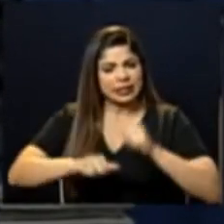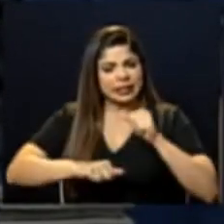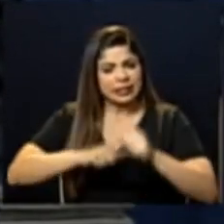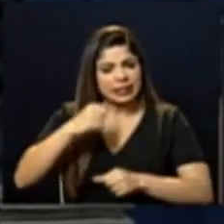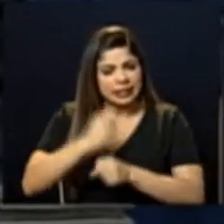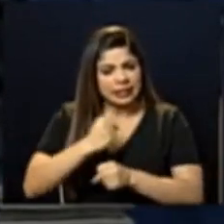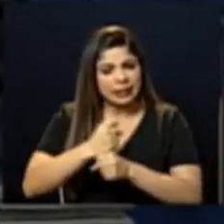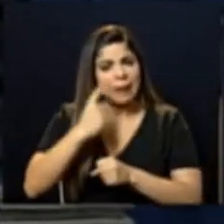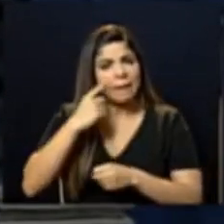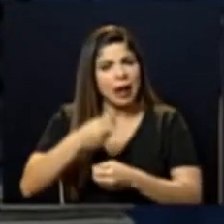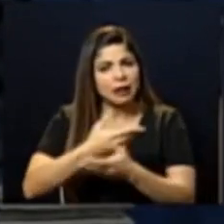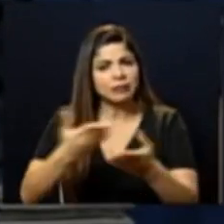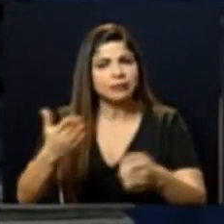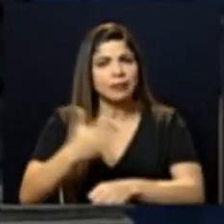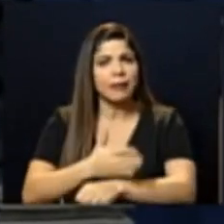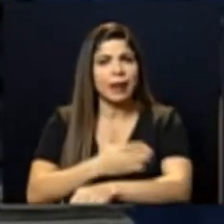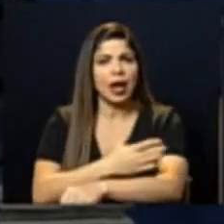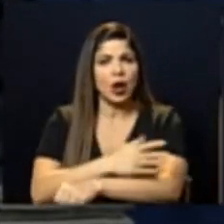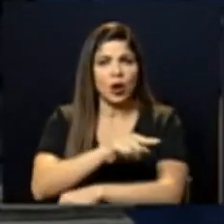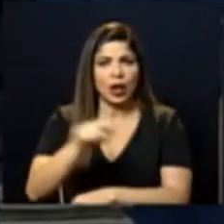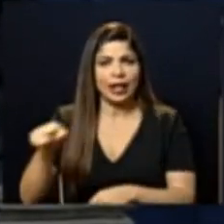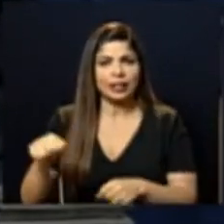para mejorarlas.